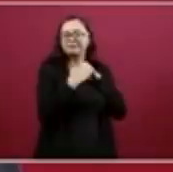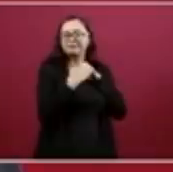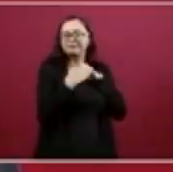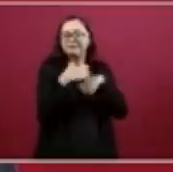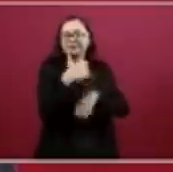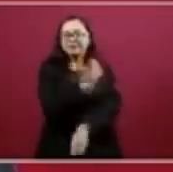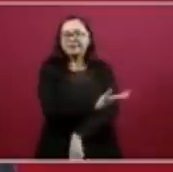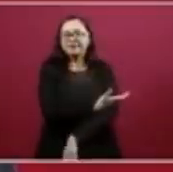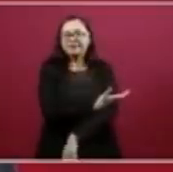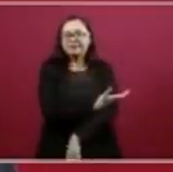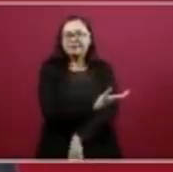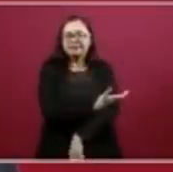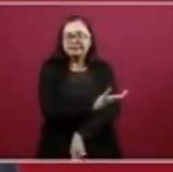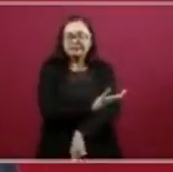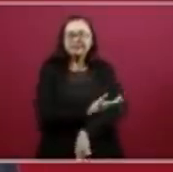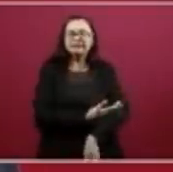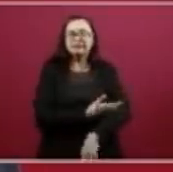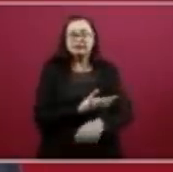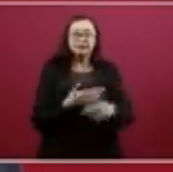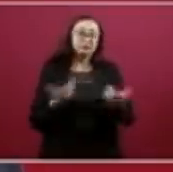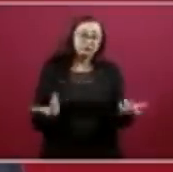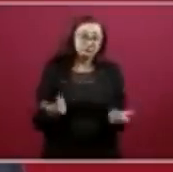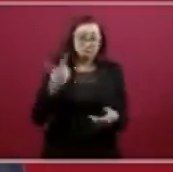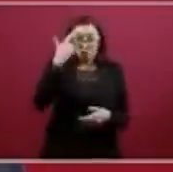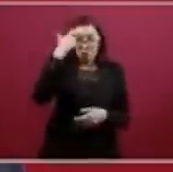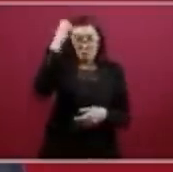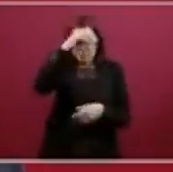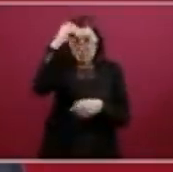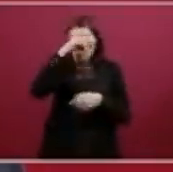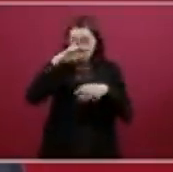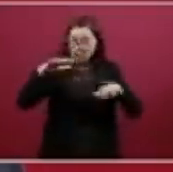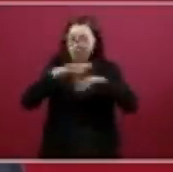porque es de sabios cambiar de opinión,